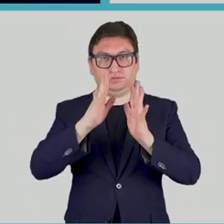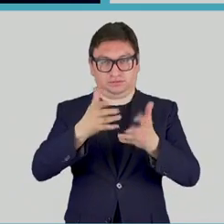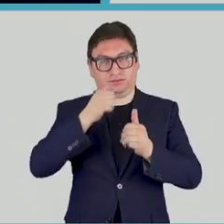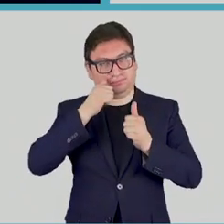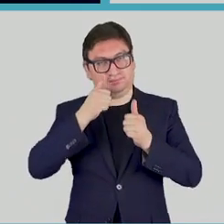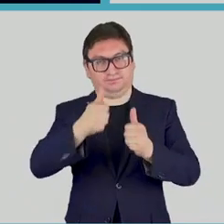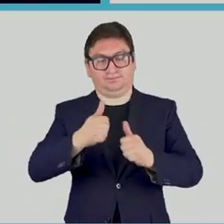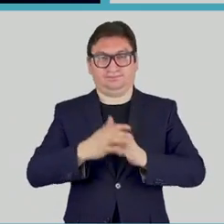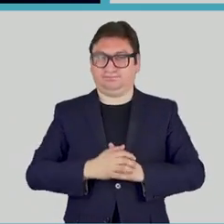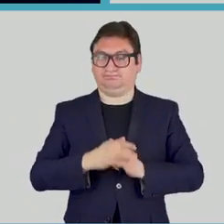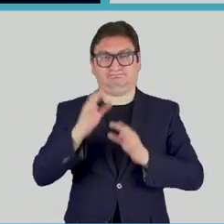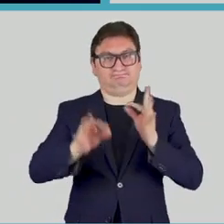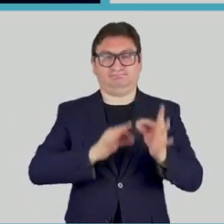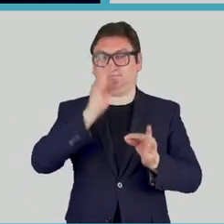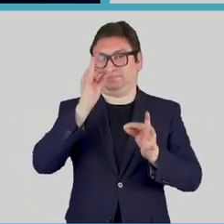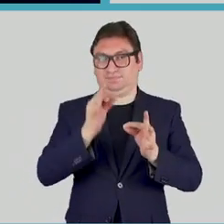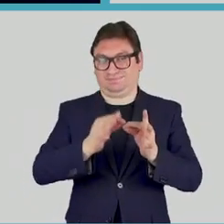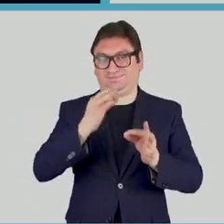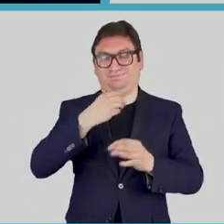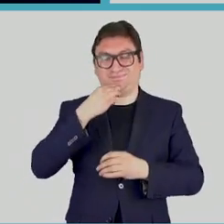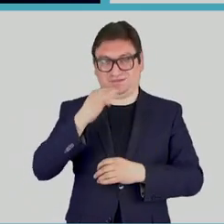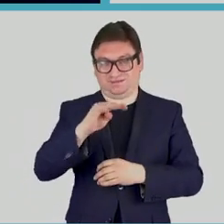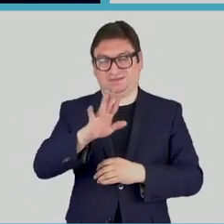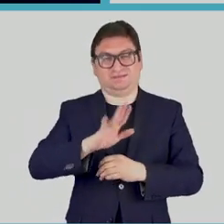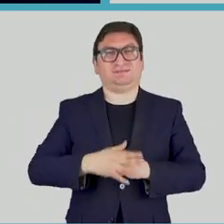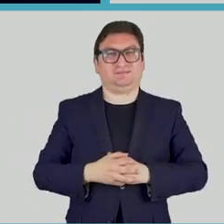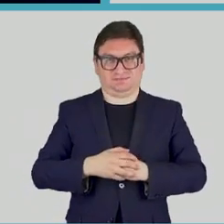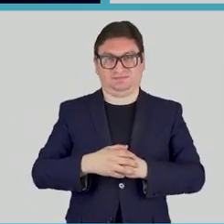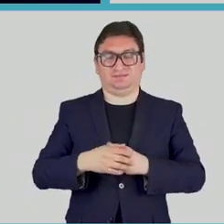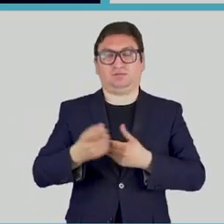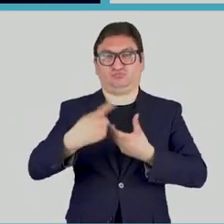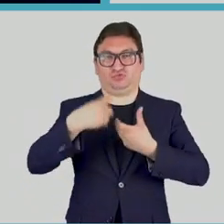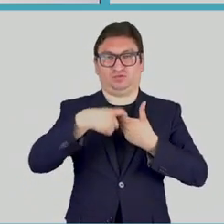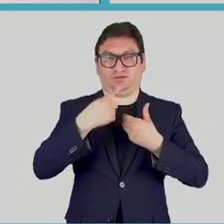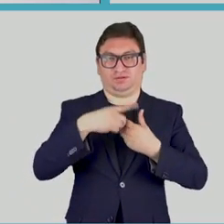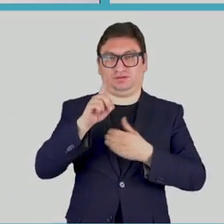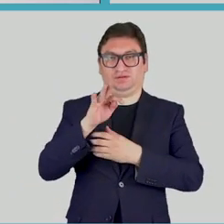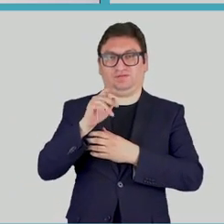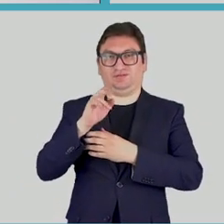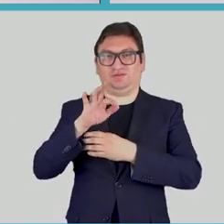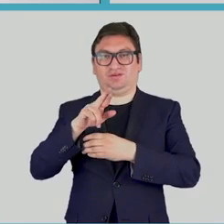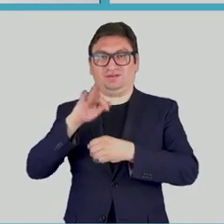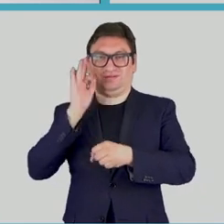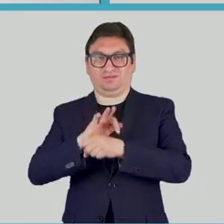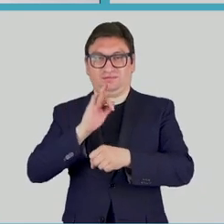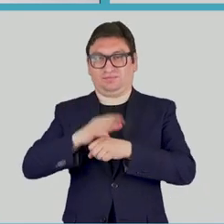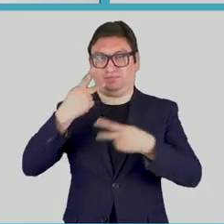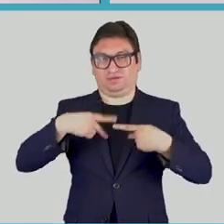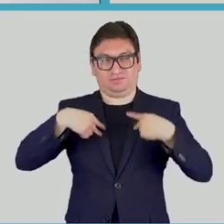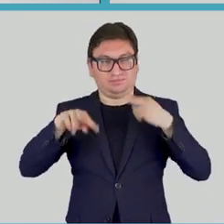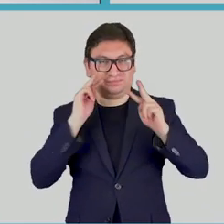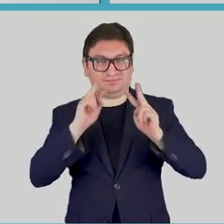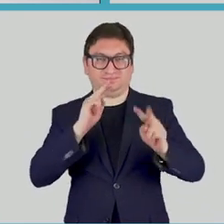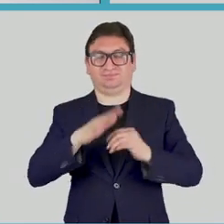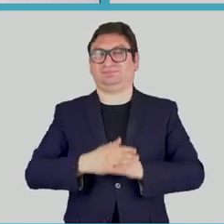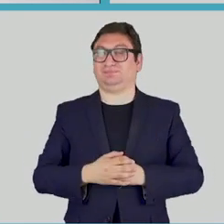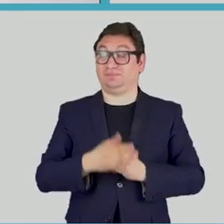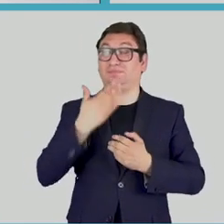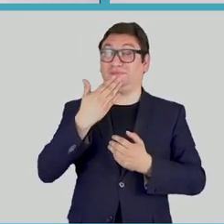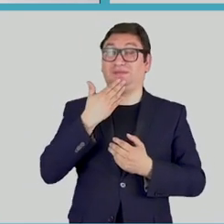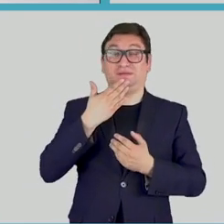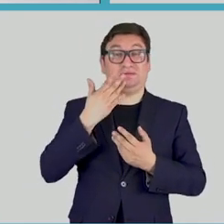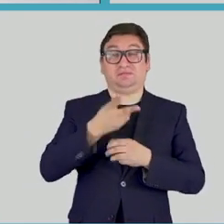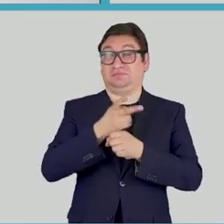atendida pues hasta aquí lo que nos ha llegado a este buzón de la defensoría de las audiencias marciales Pues muy bien